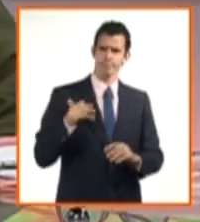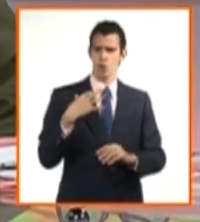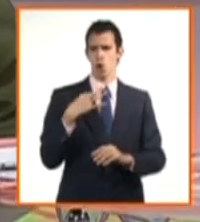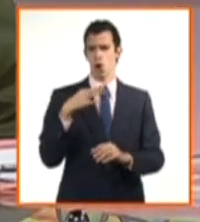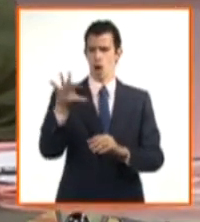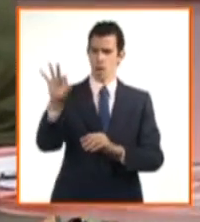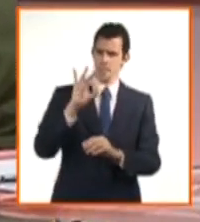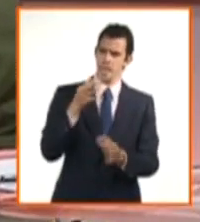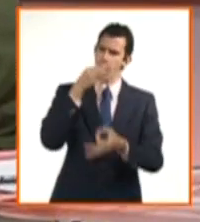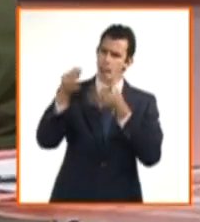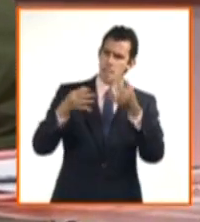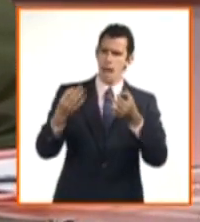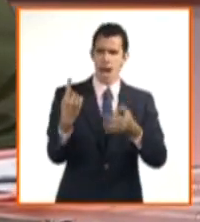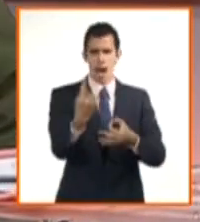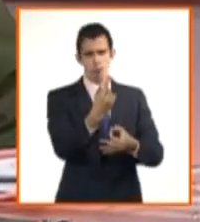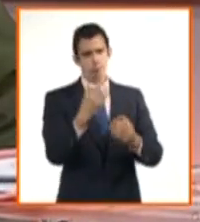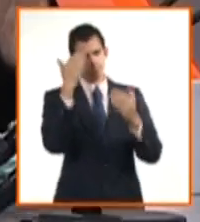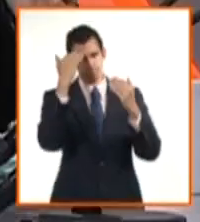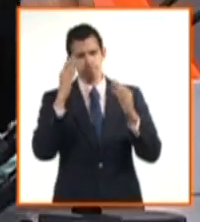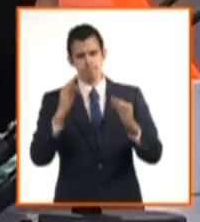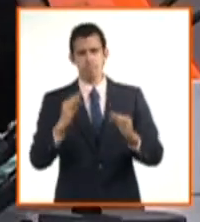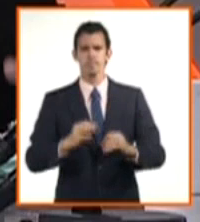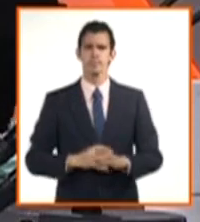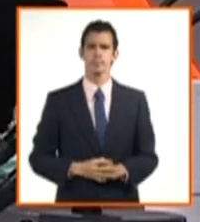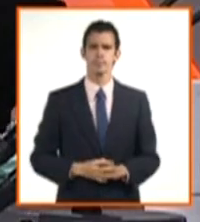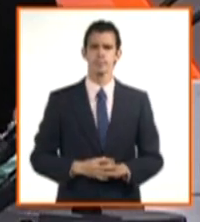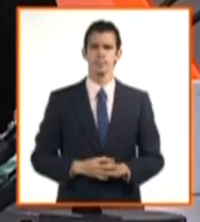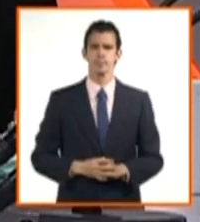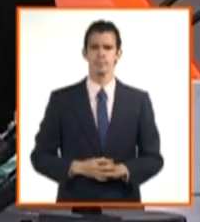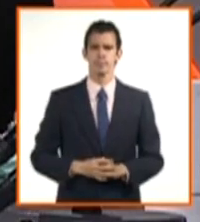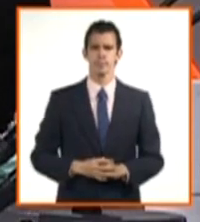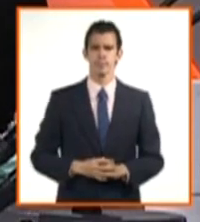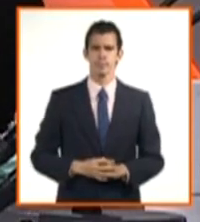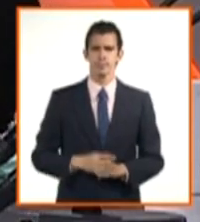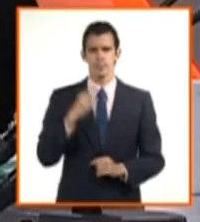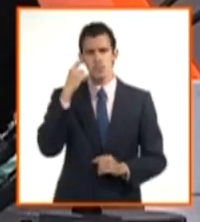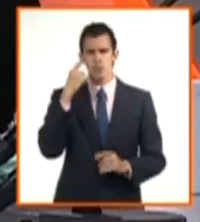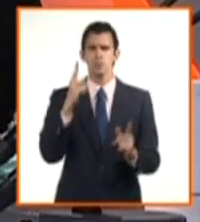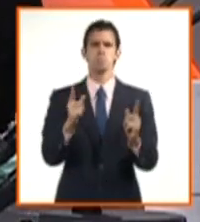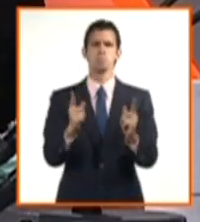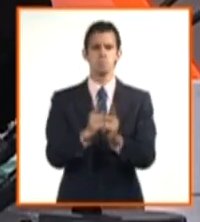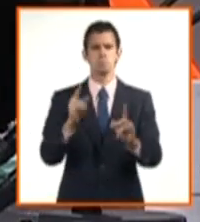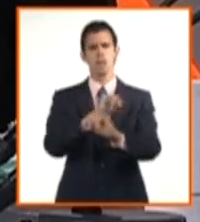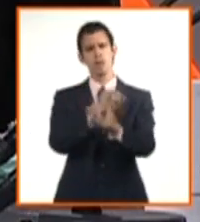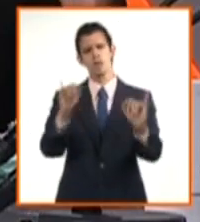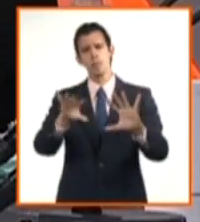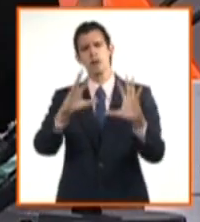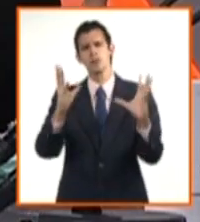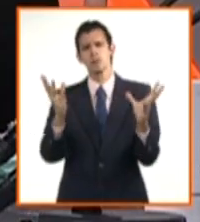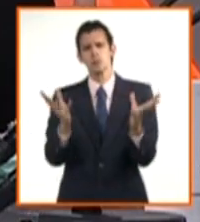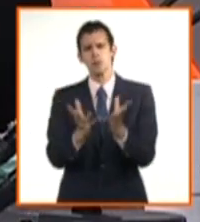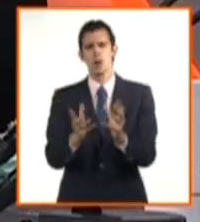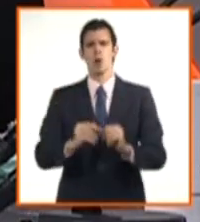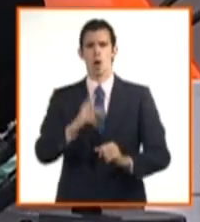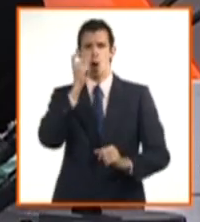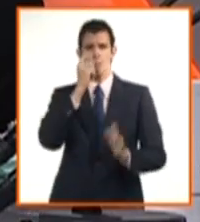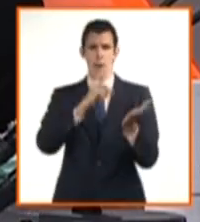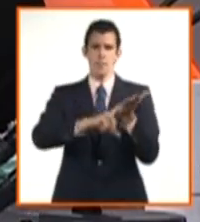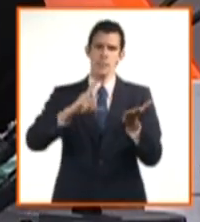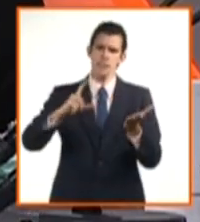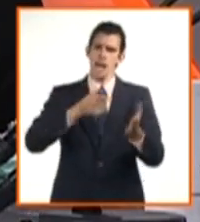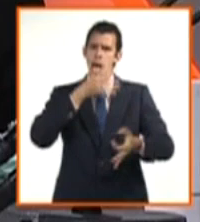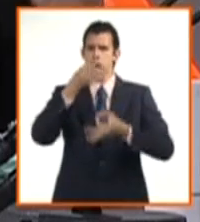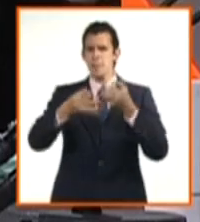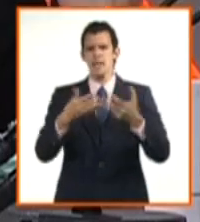que ustedes han tenido sobre la situación en el país como dijo el primer secretario del partido lo más importante es preservar las vidas humanas